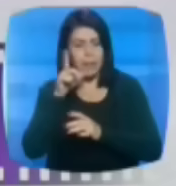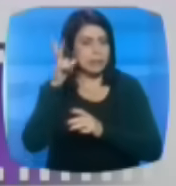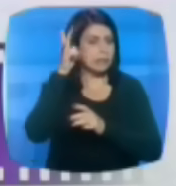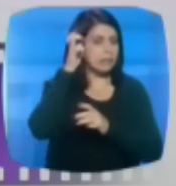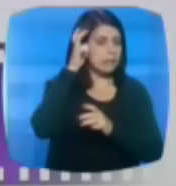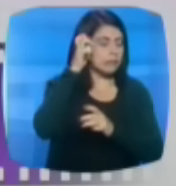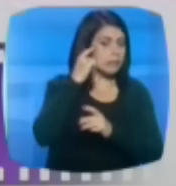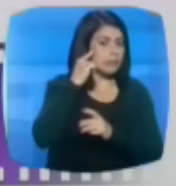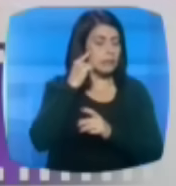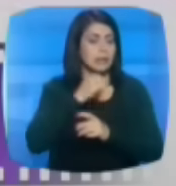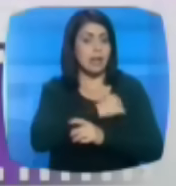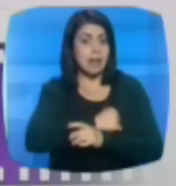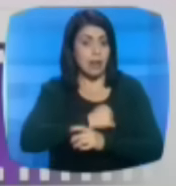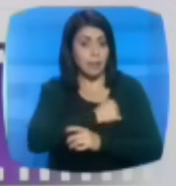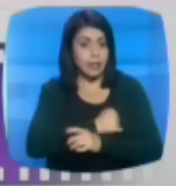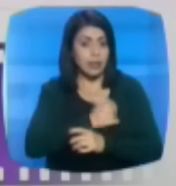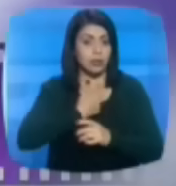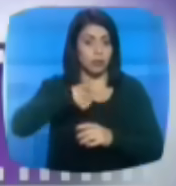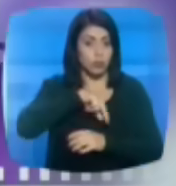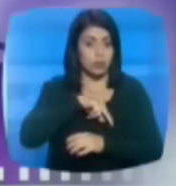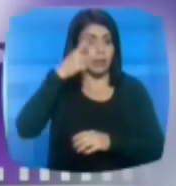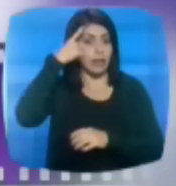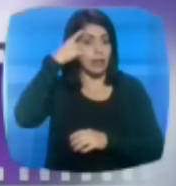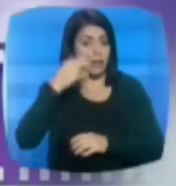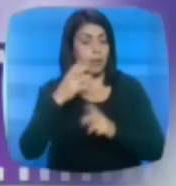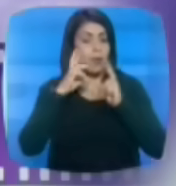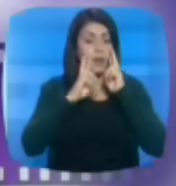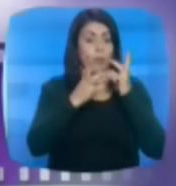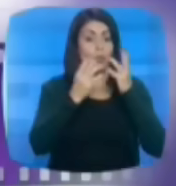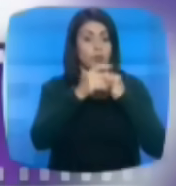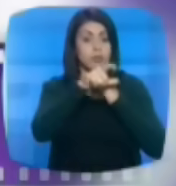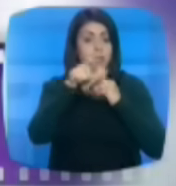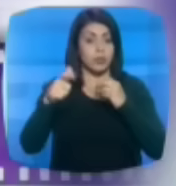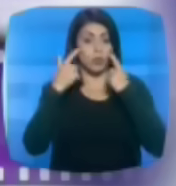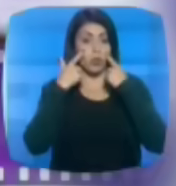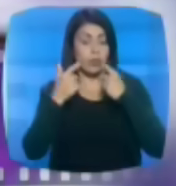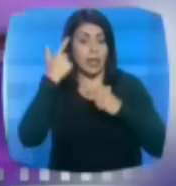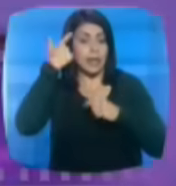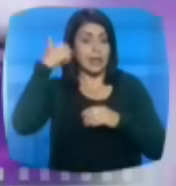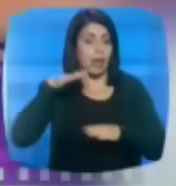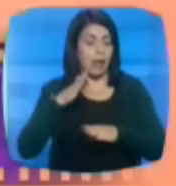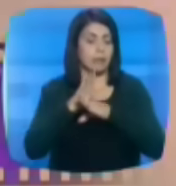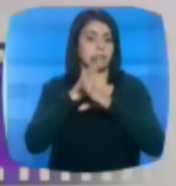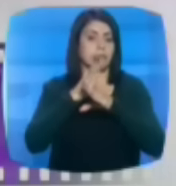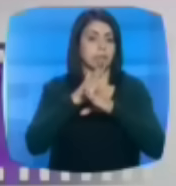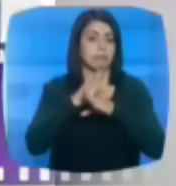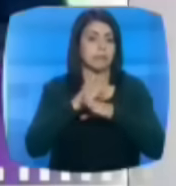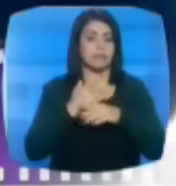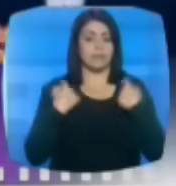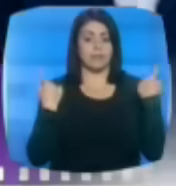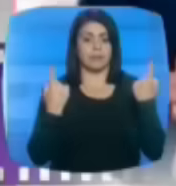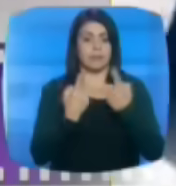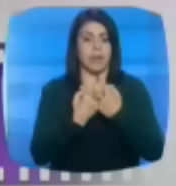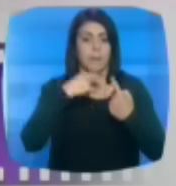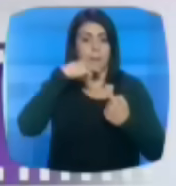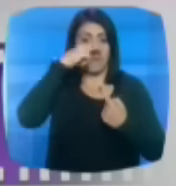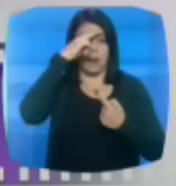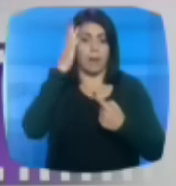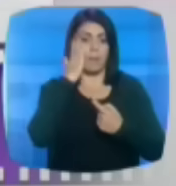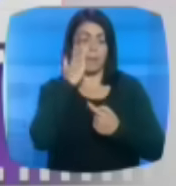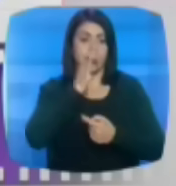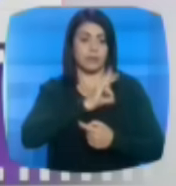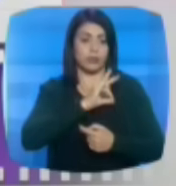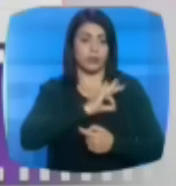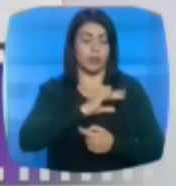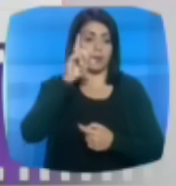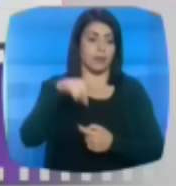Y lamentablemente también cuando analizamos nuestro sistema de creencias vemos que muchas de esas creencias limitantes vienen de nuestro entorno, papá, mamá, la